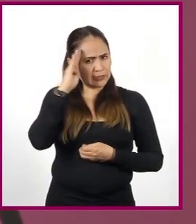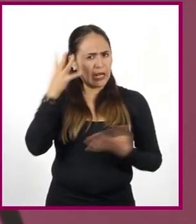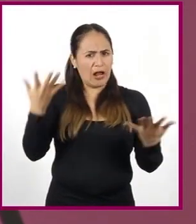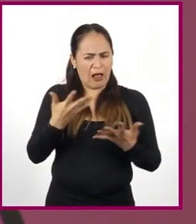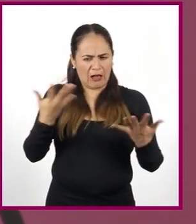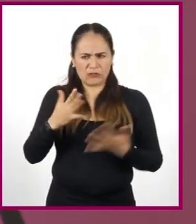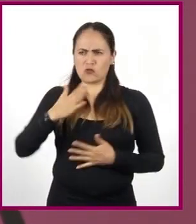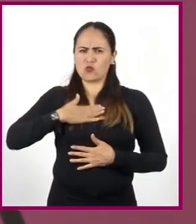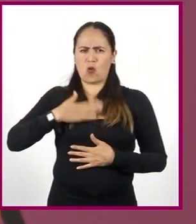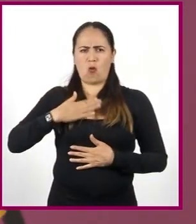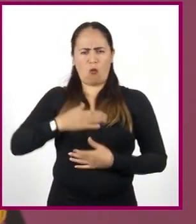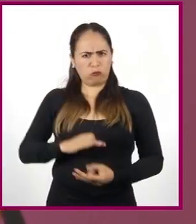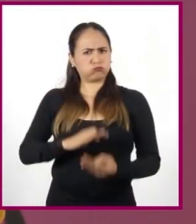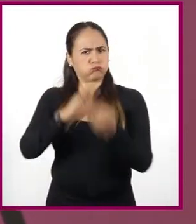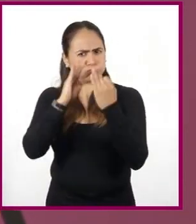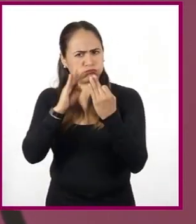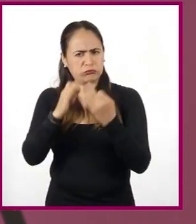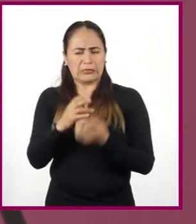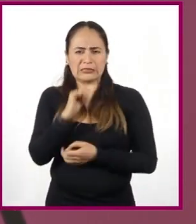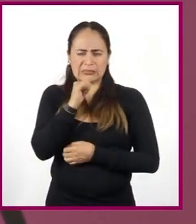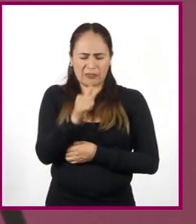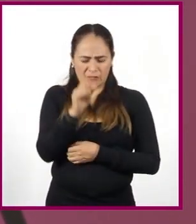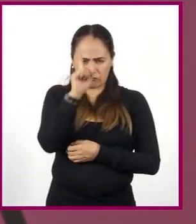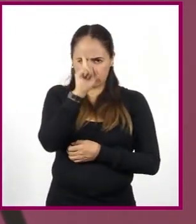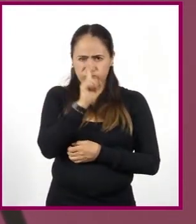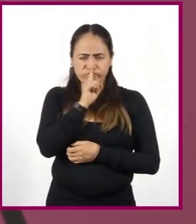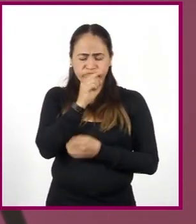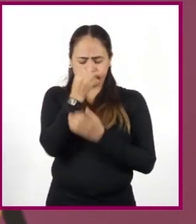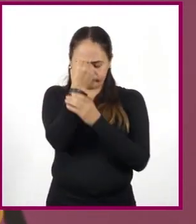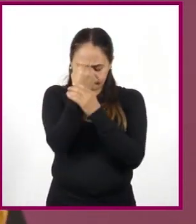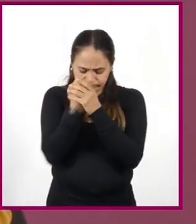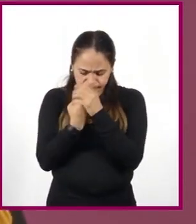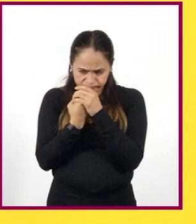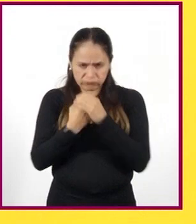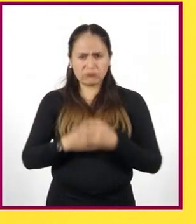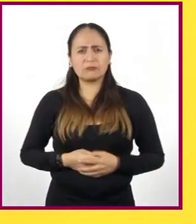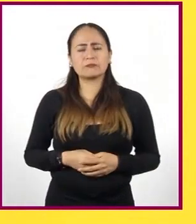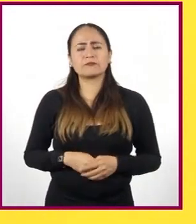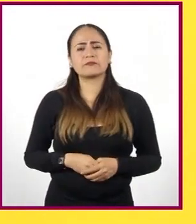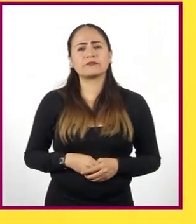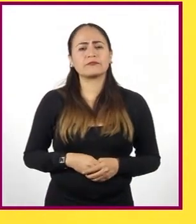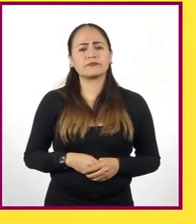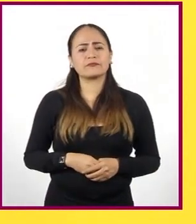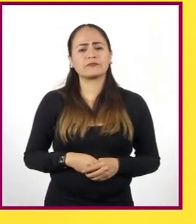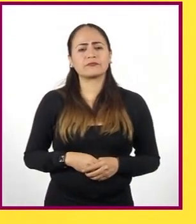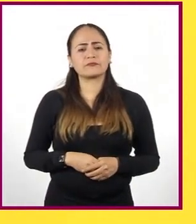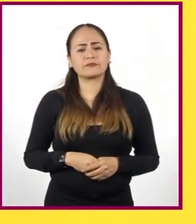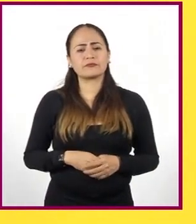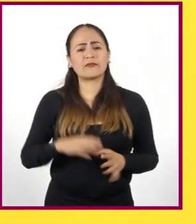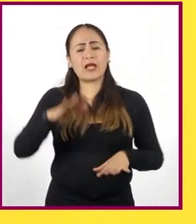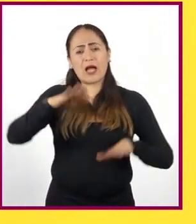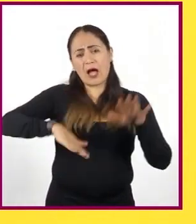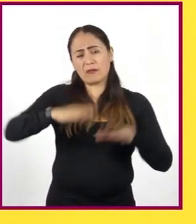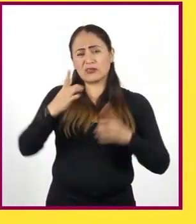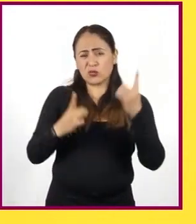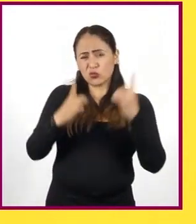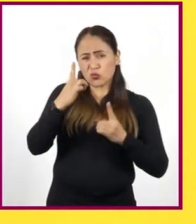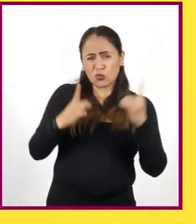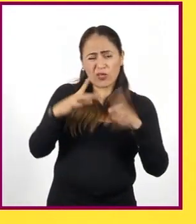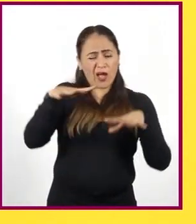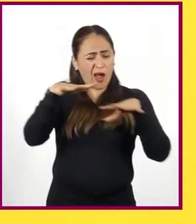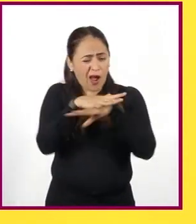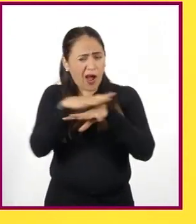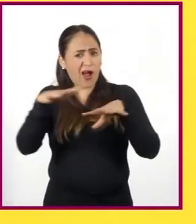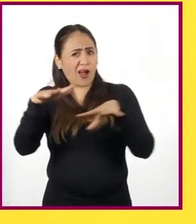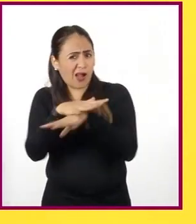así como las expresiones que forman parte de nuestra identidad y cultura. La incertidumbre a los cambios y a lo